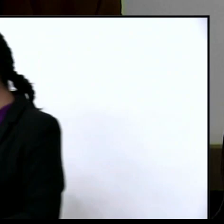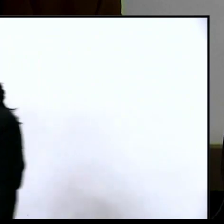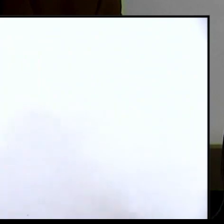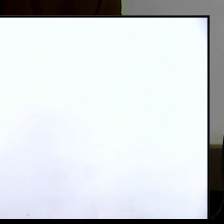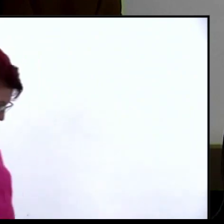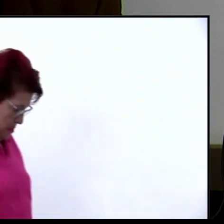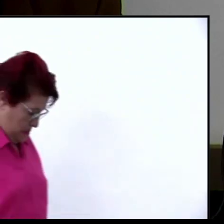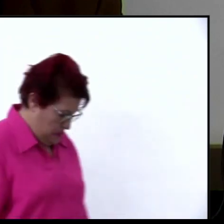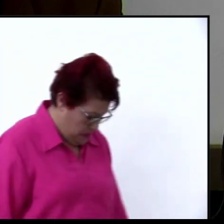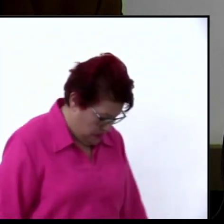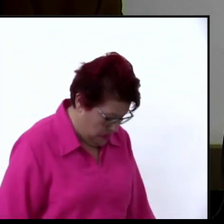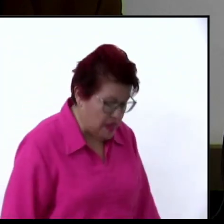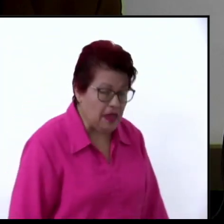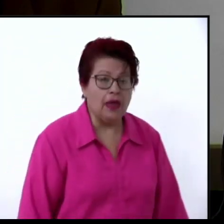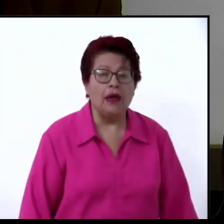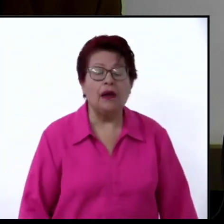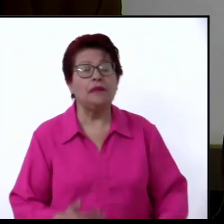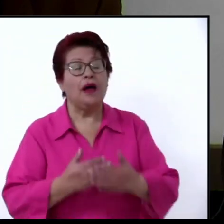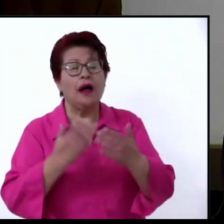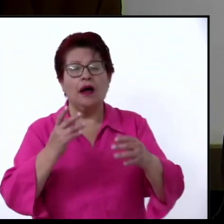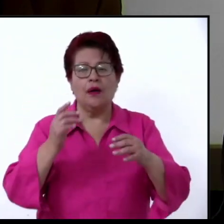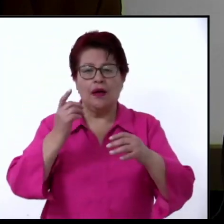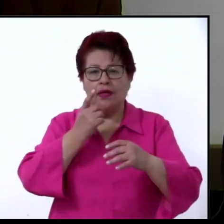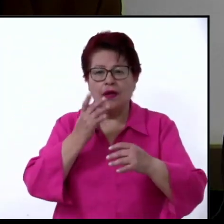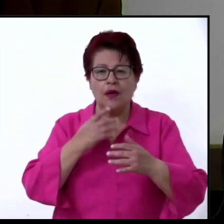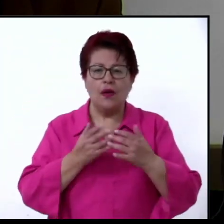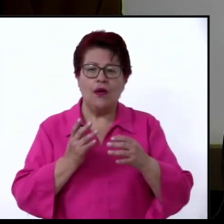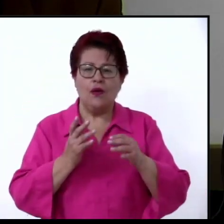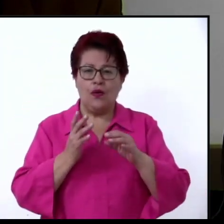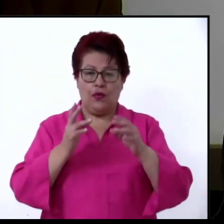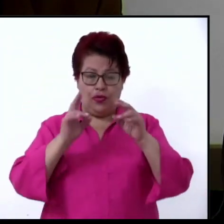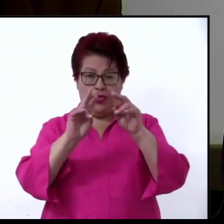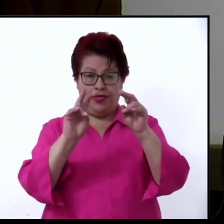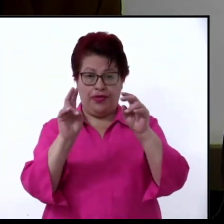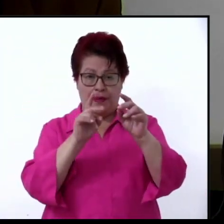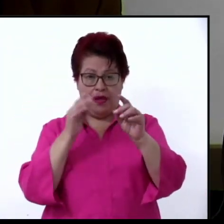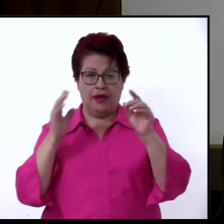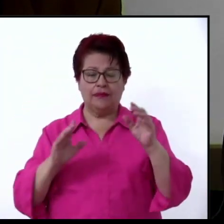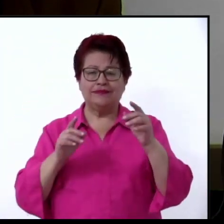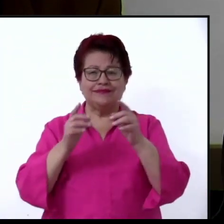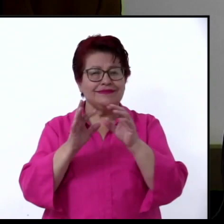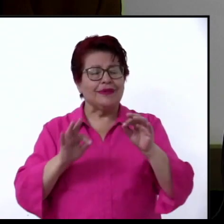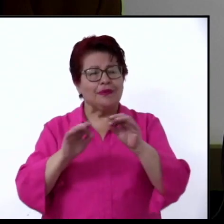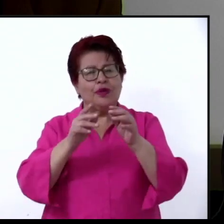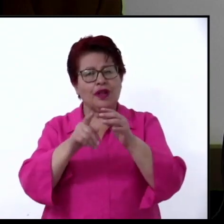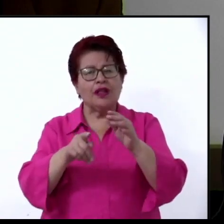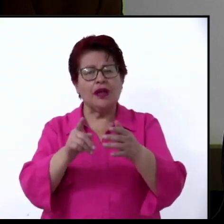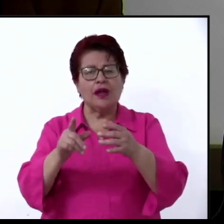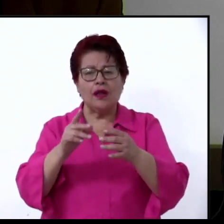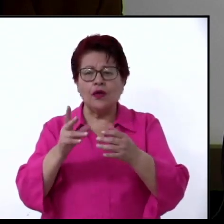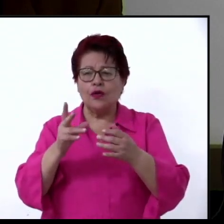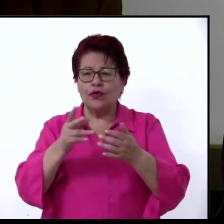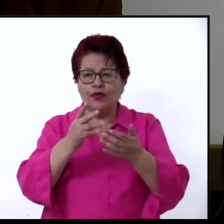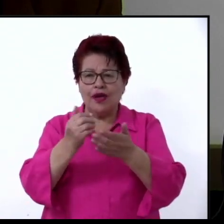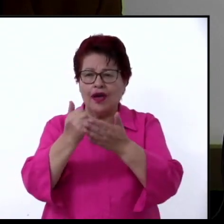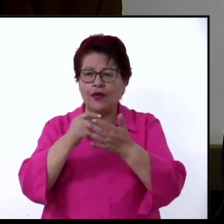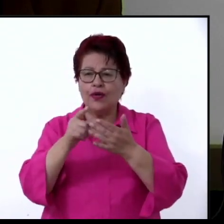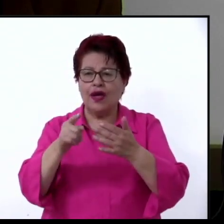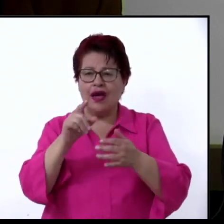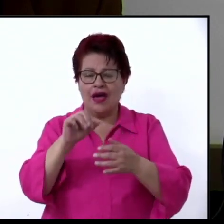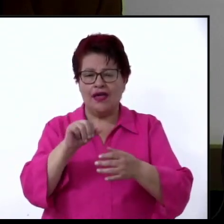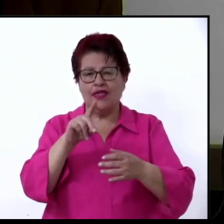que hago referencia a un tema central también que nos comparte la diputada